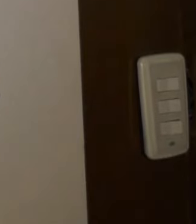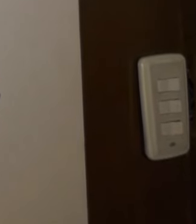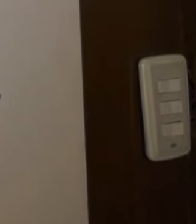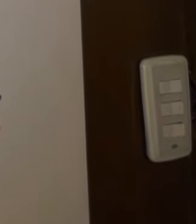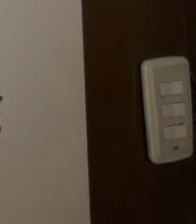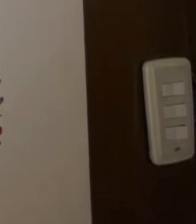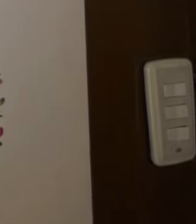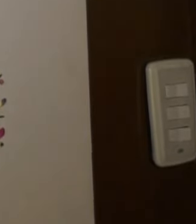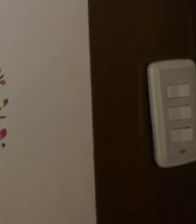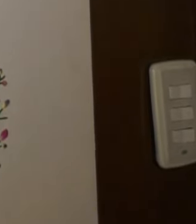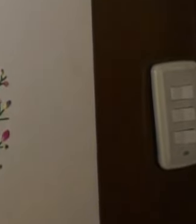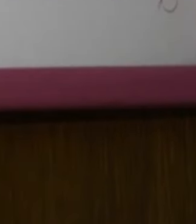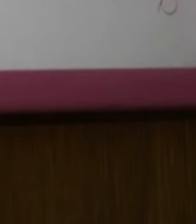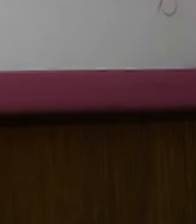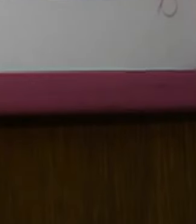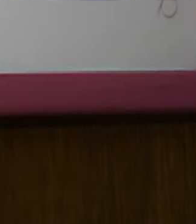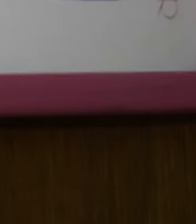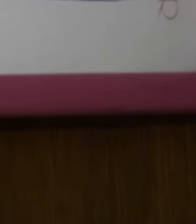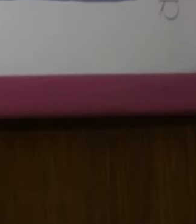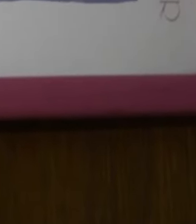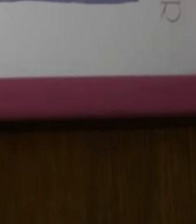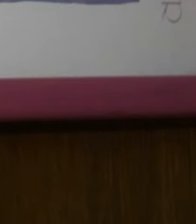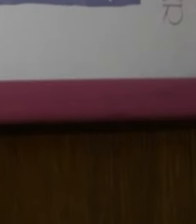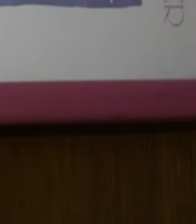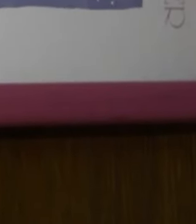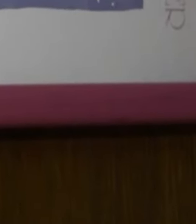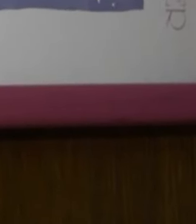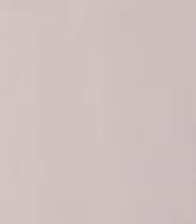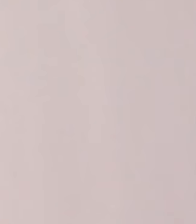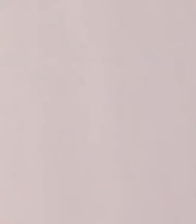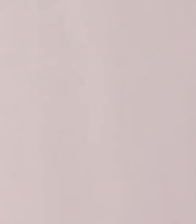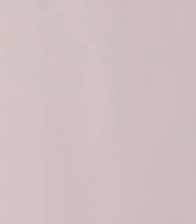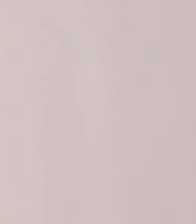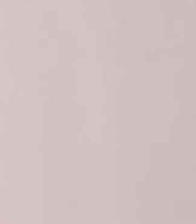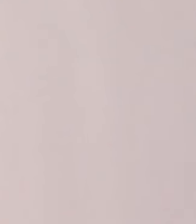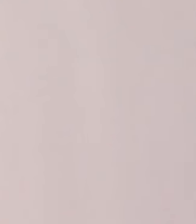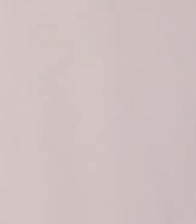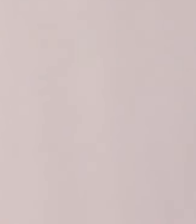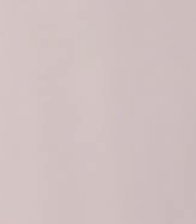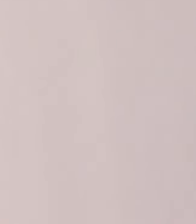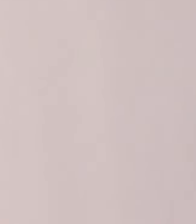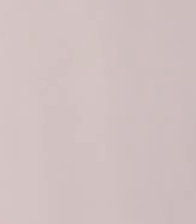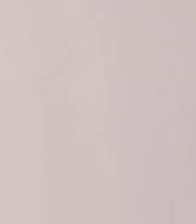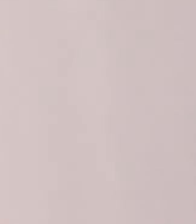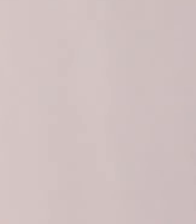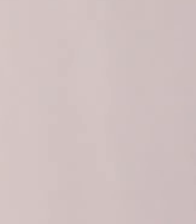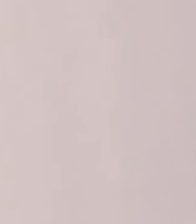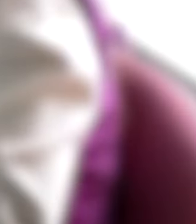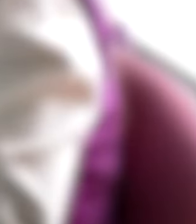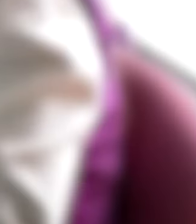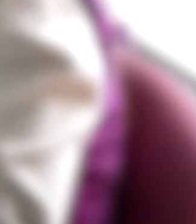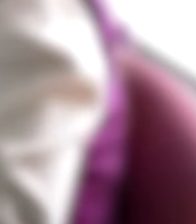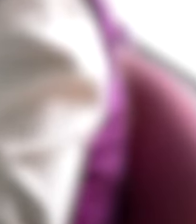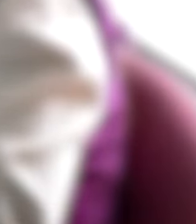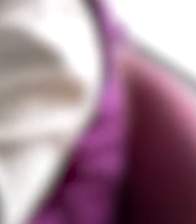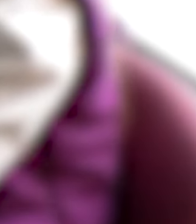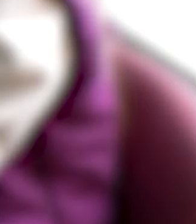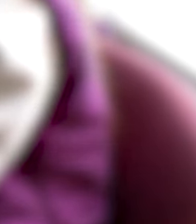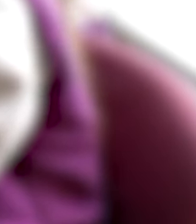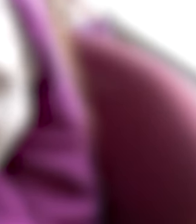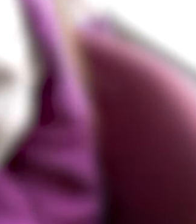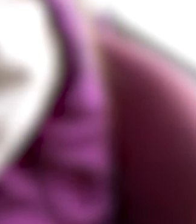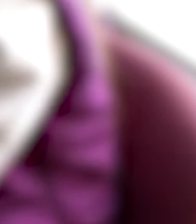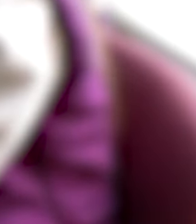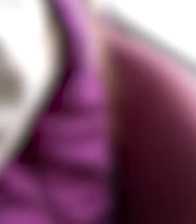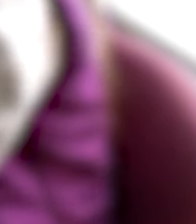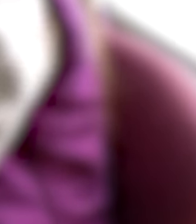con atención legal, con atención psicosocial, pero también de servir puente para que la institucionalidad responda. Para estos